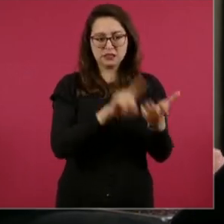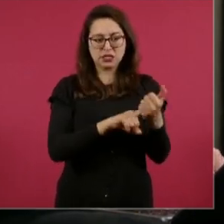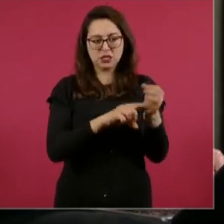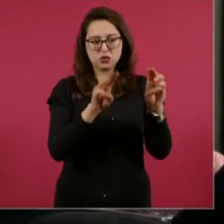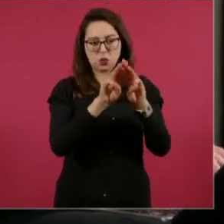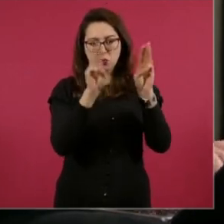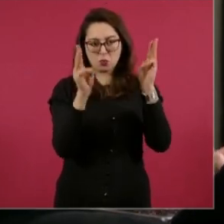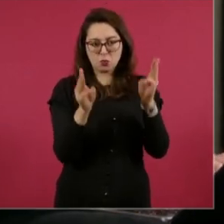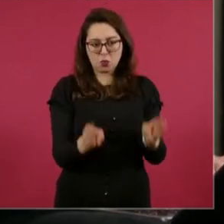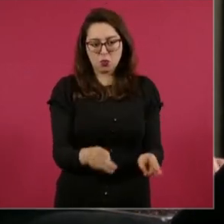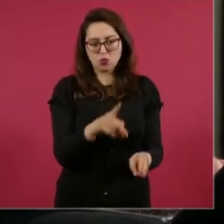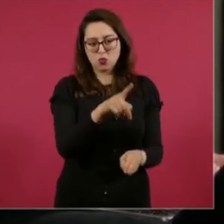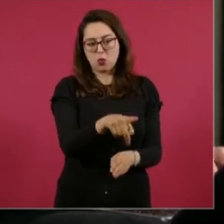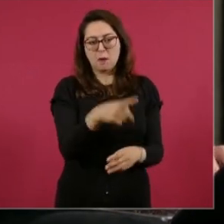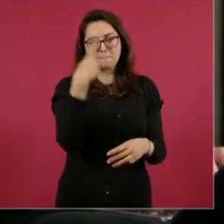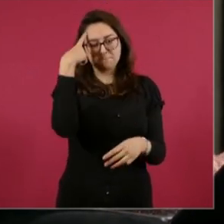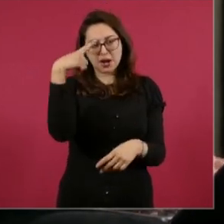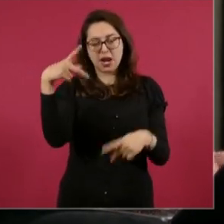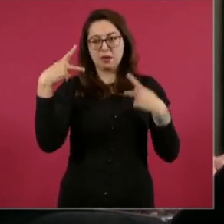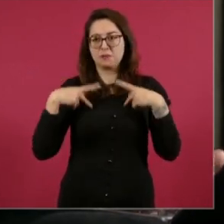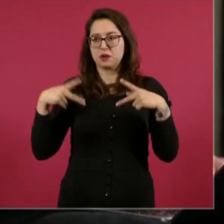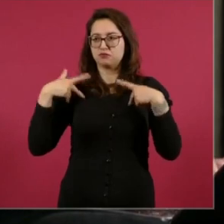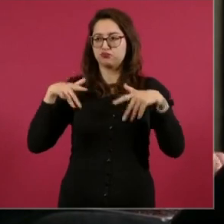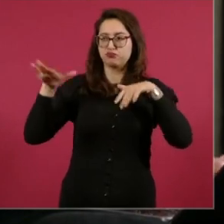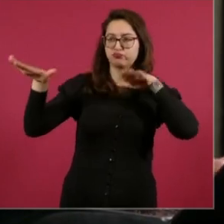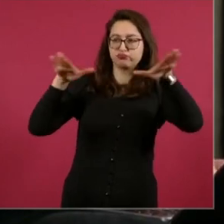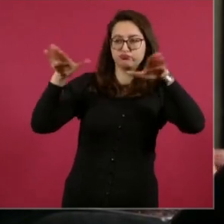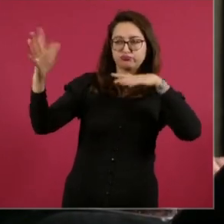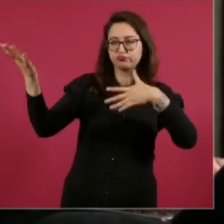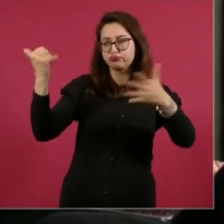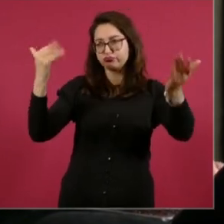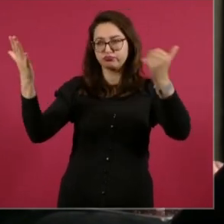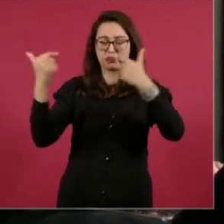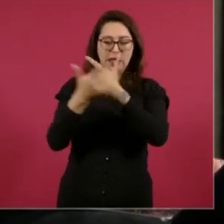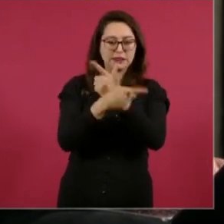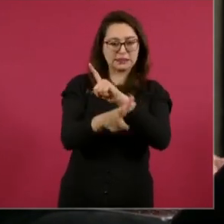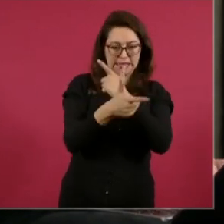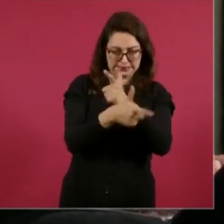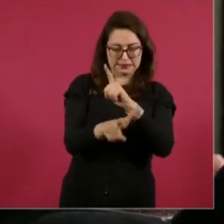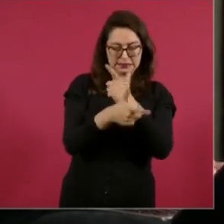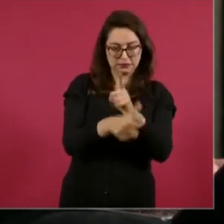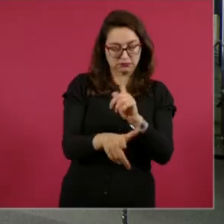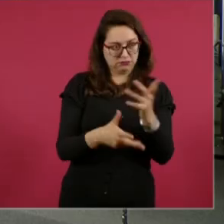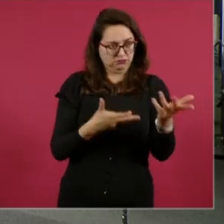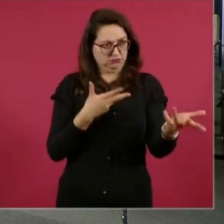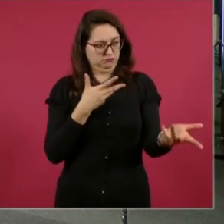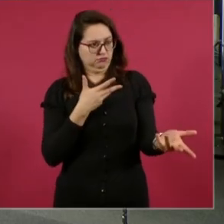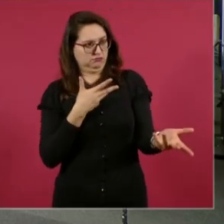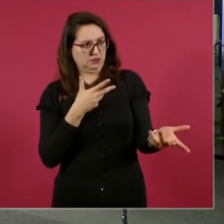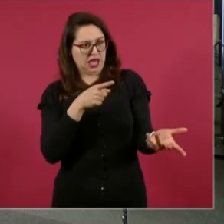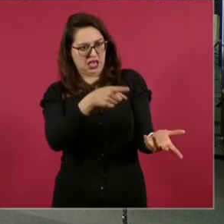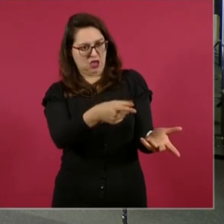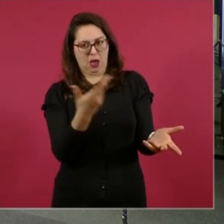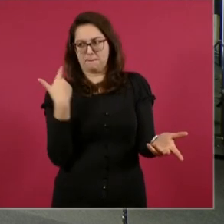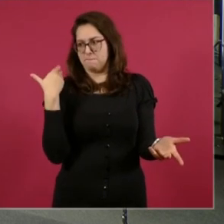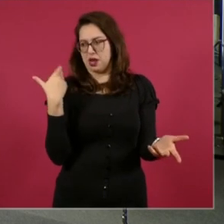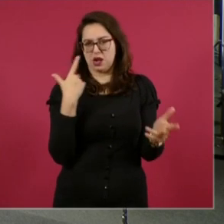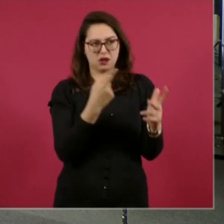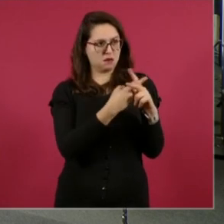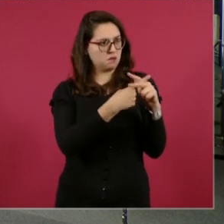los pasajeros en el aeropuerto de la Ciudad de México. Ellos han querido tener reuniones con las autoridades de los